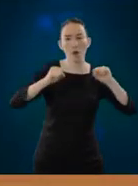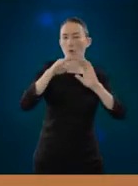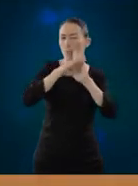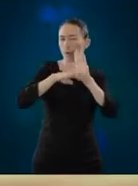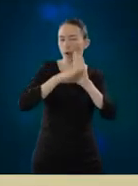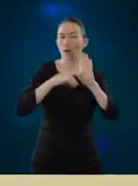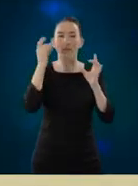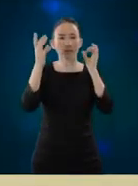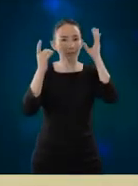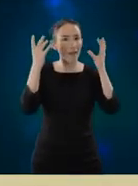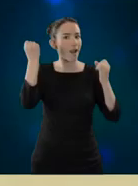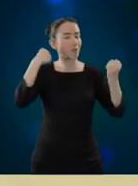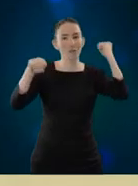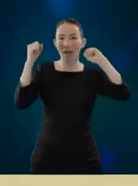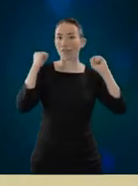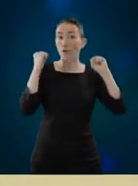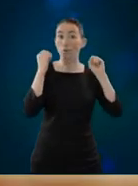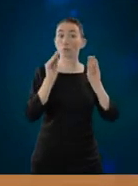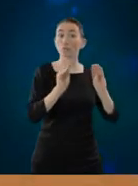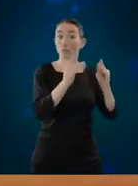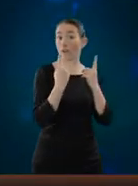las necesidades.